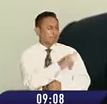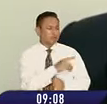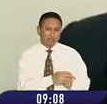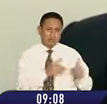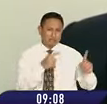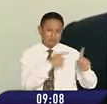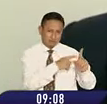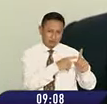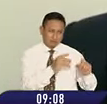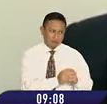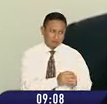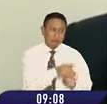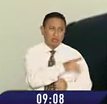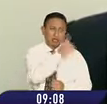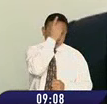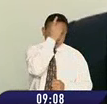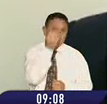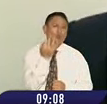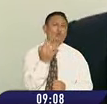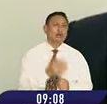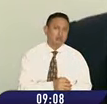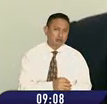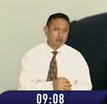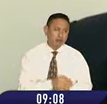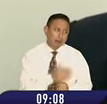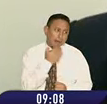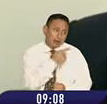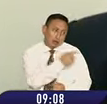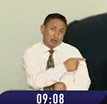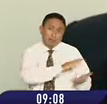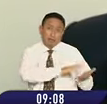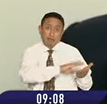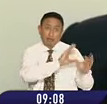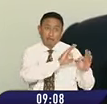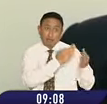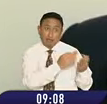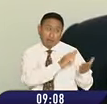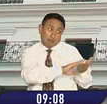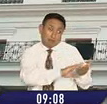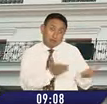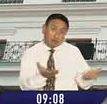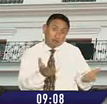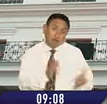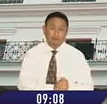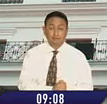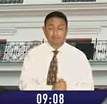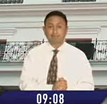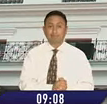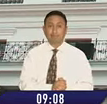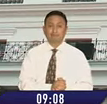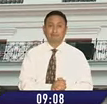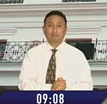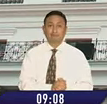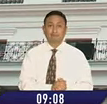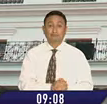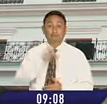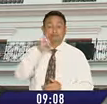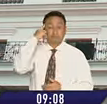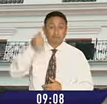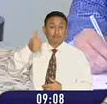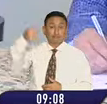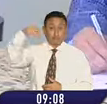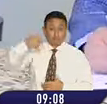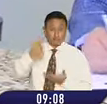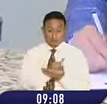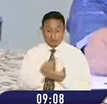cuanto mismo Está endeudado para ver si se le perdona a él y a su familia las deudas esto cuando el régimen tiene que firmar en esta semana